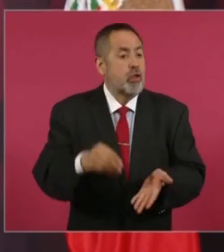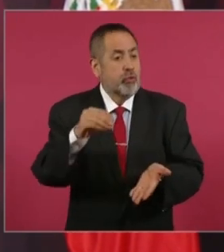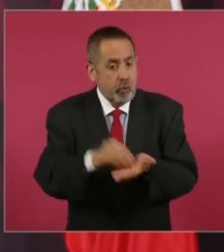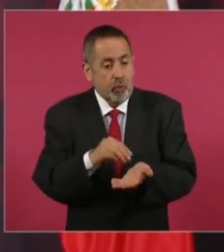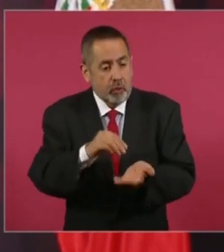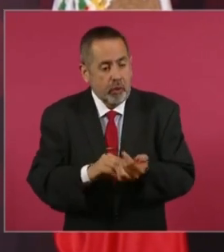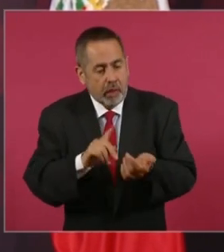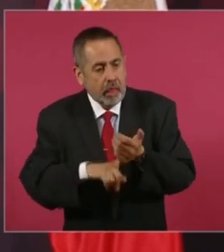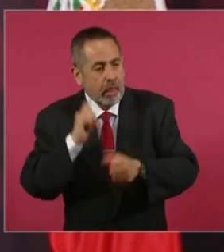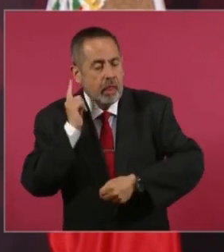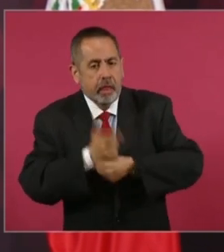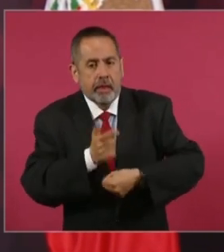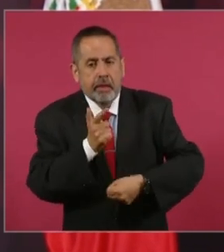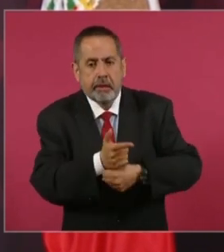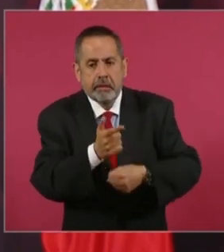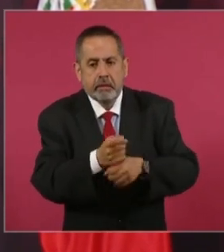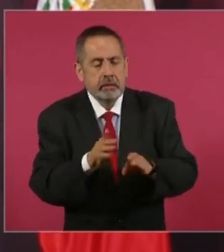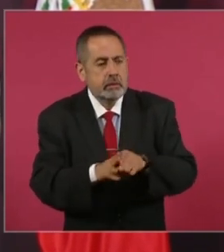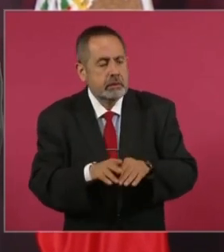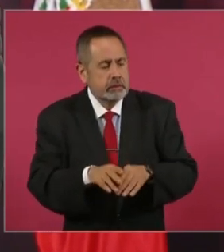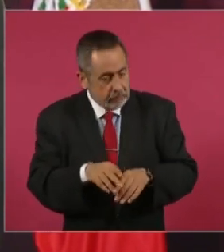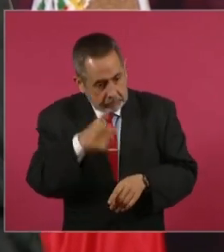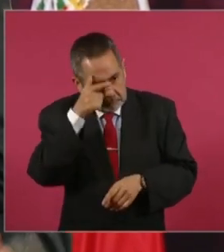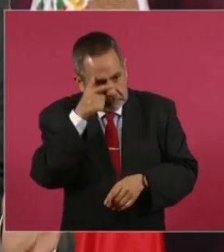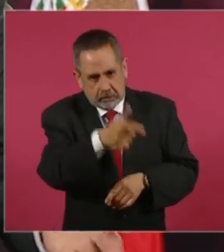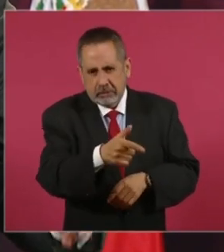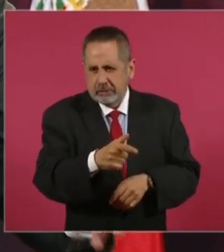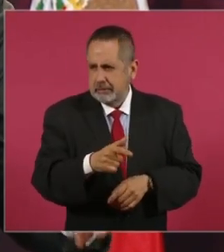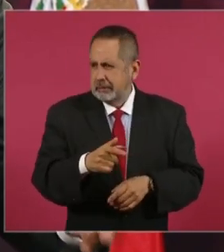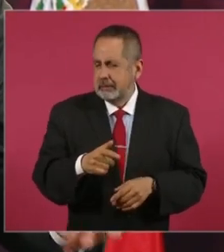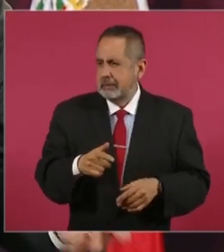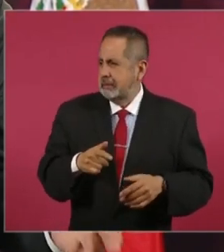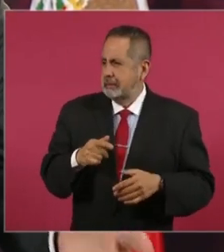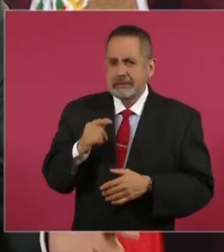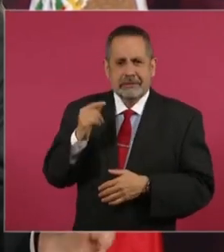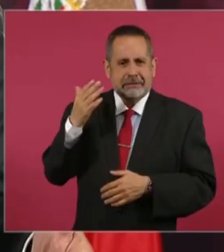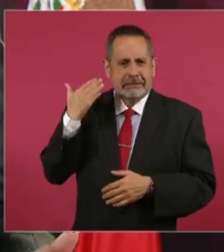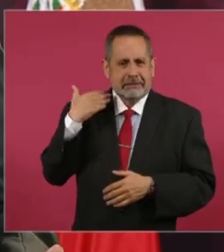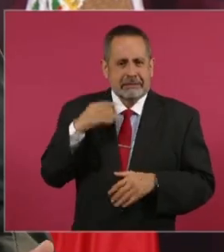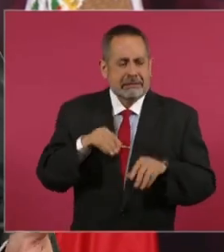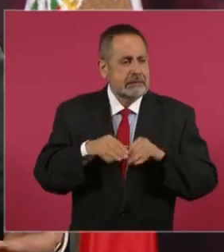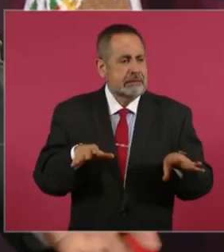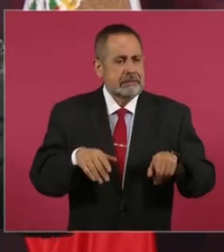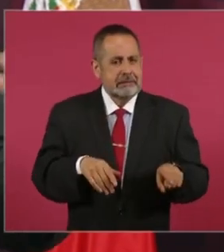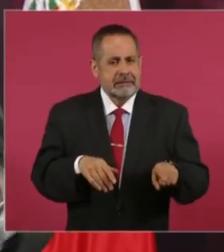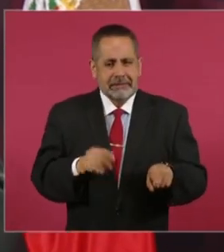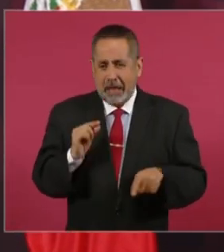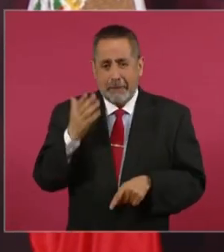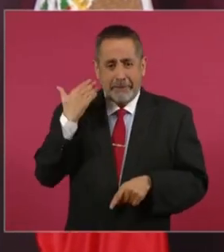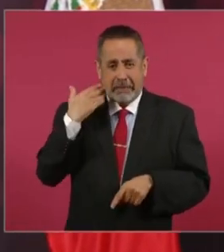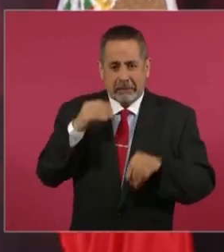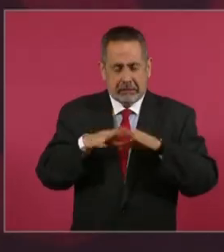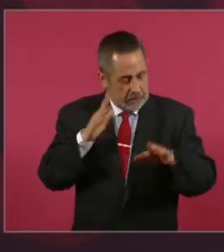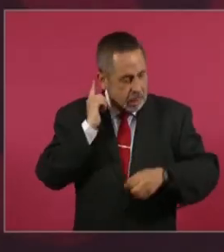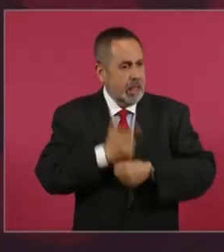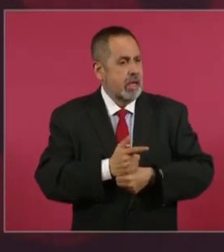nos enteremos hace unos días.